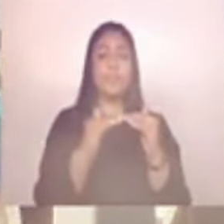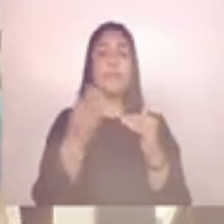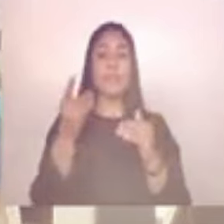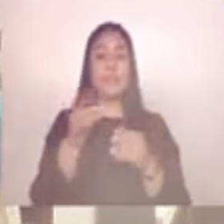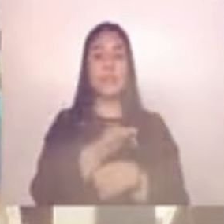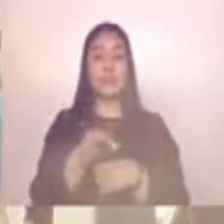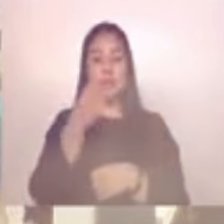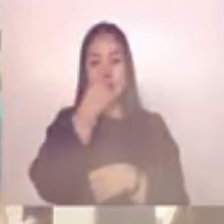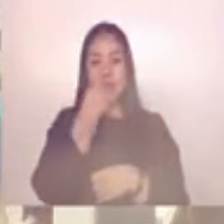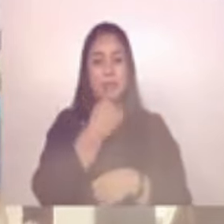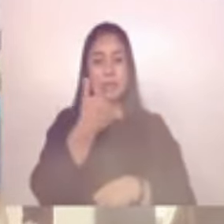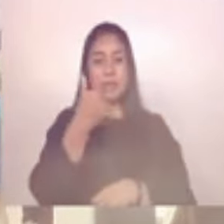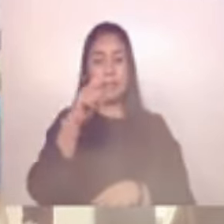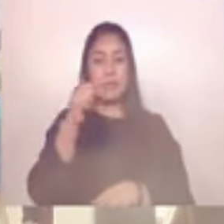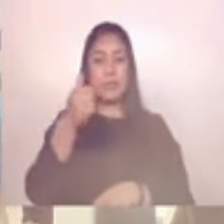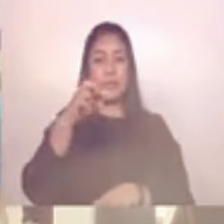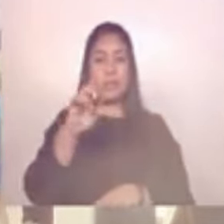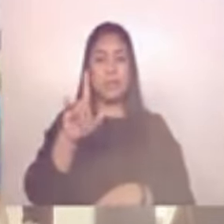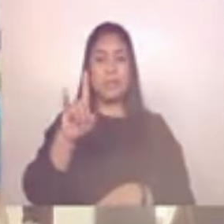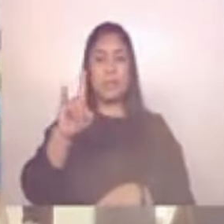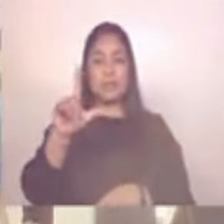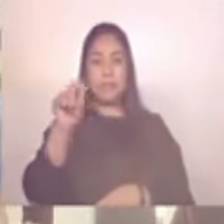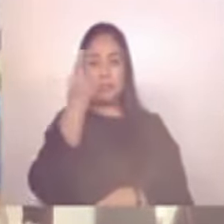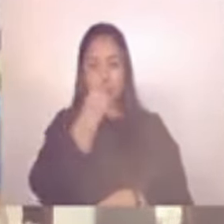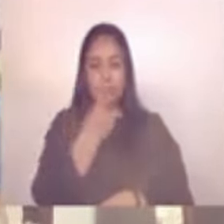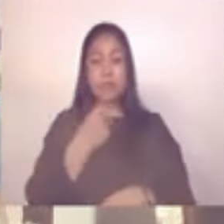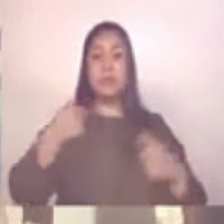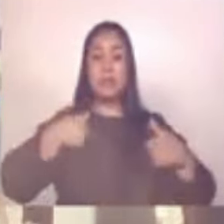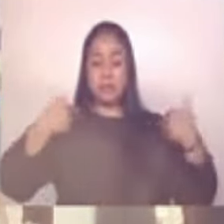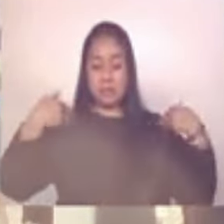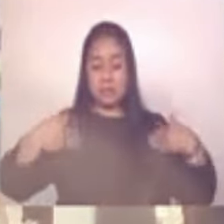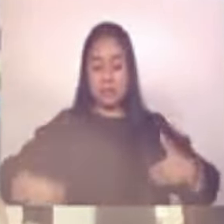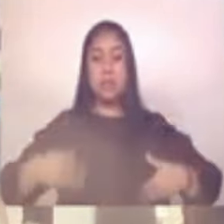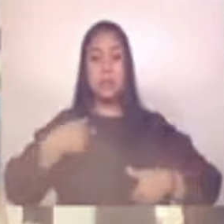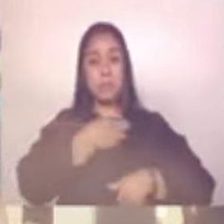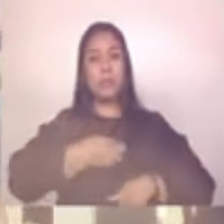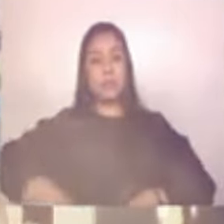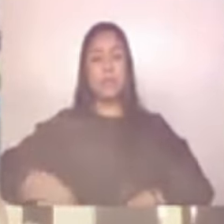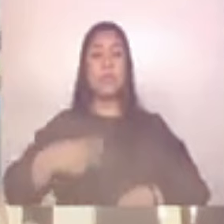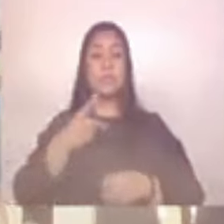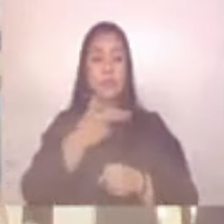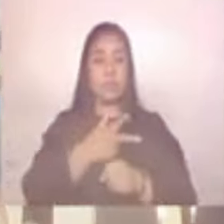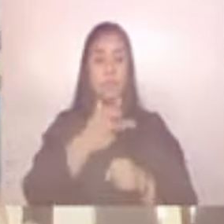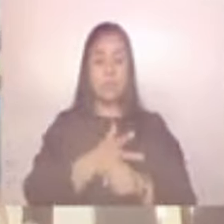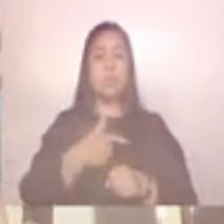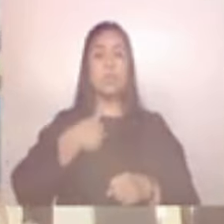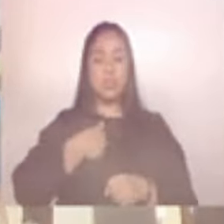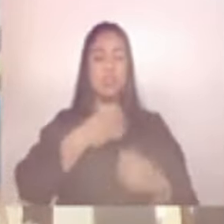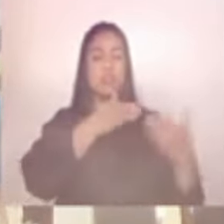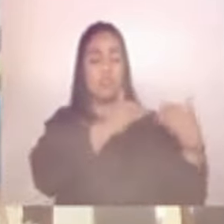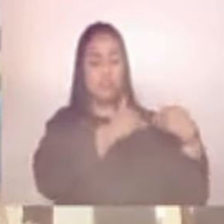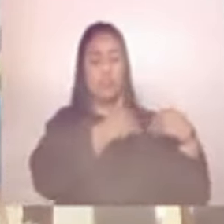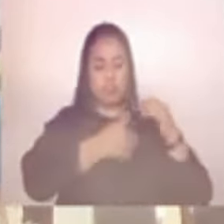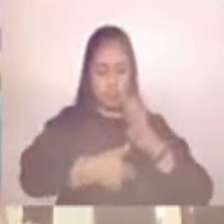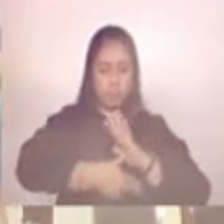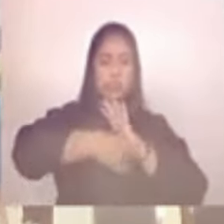zacapulteco. Como presidente de la República, quiero enfatizar el compromiso con la revitalización y el